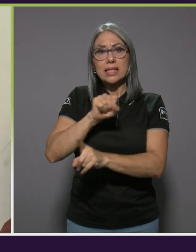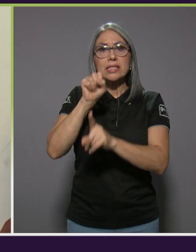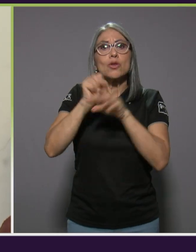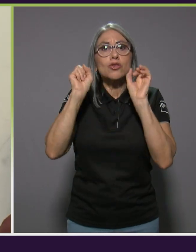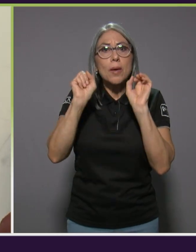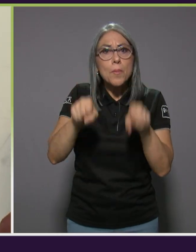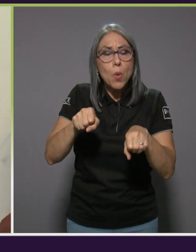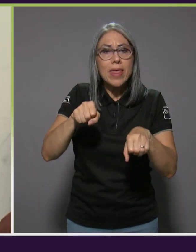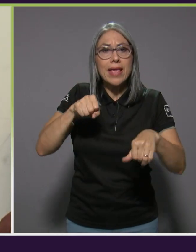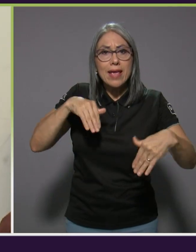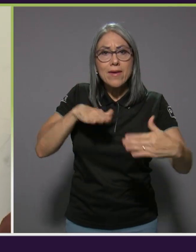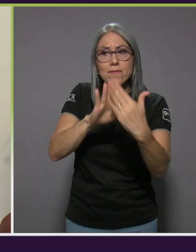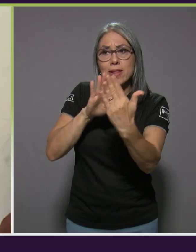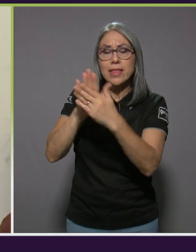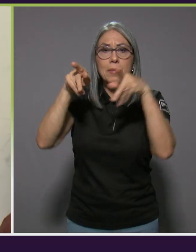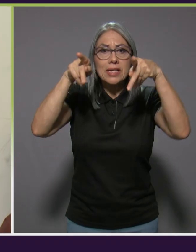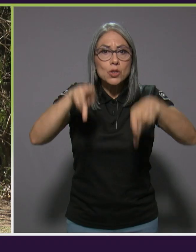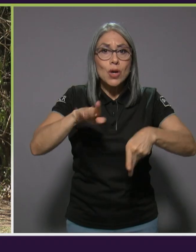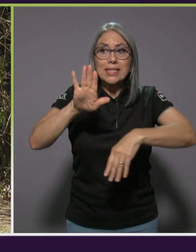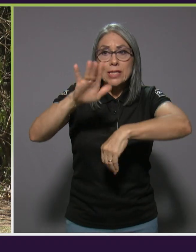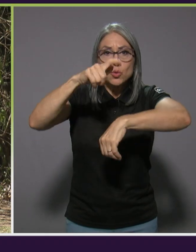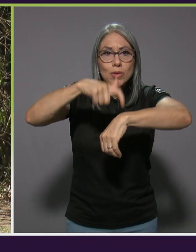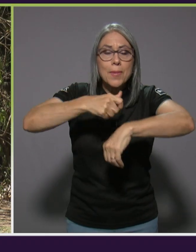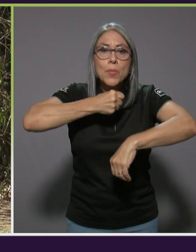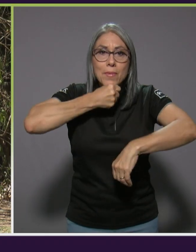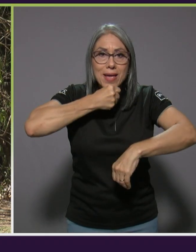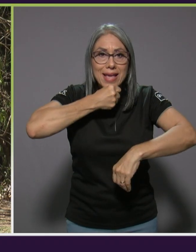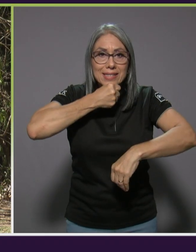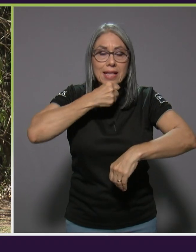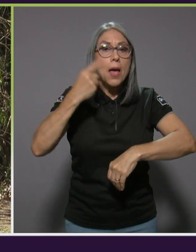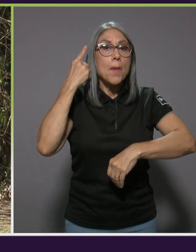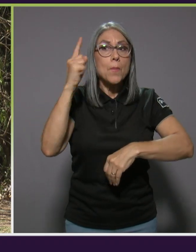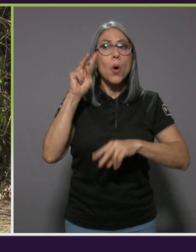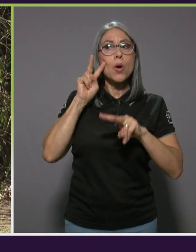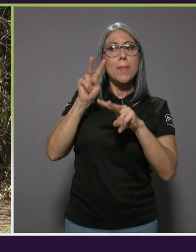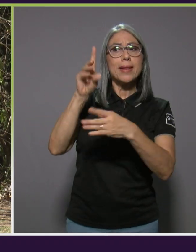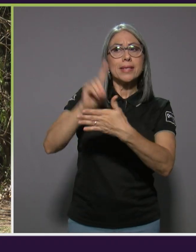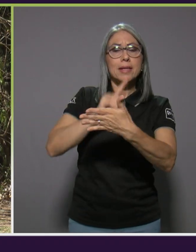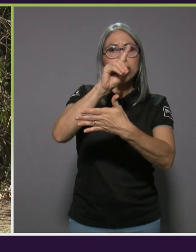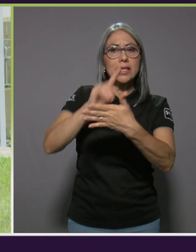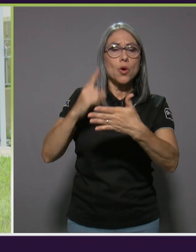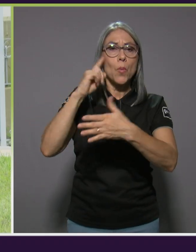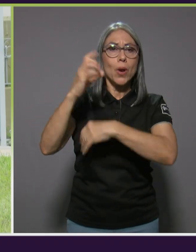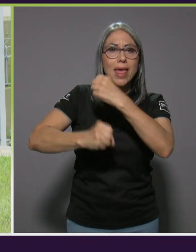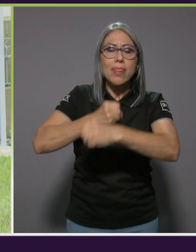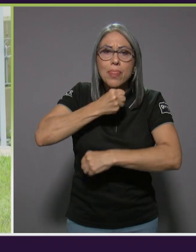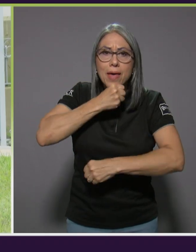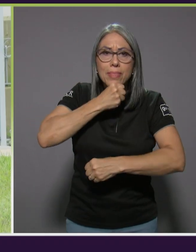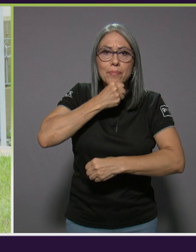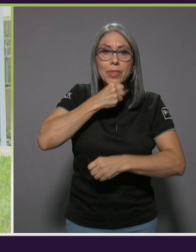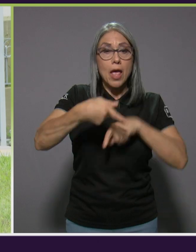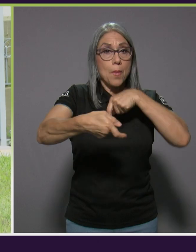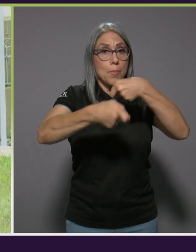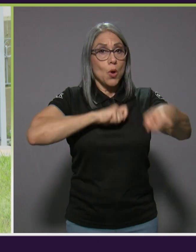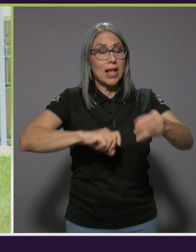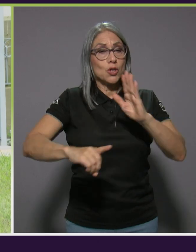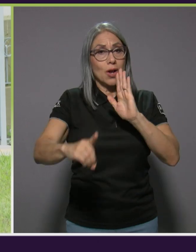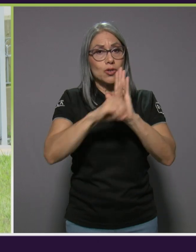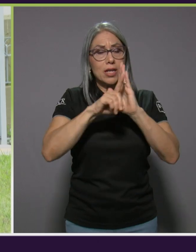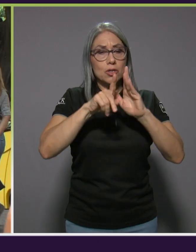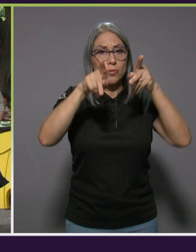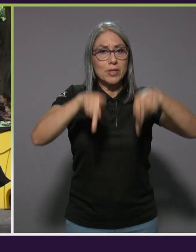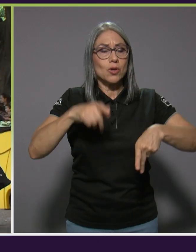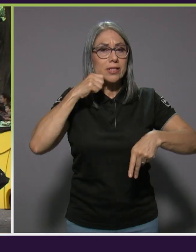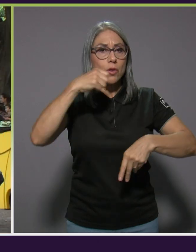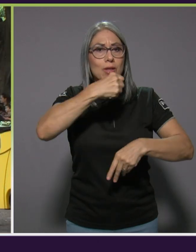enfrentar las personas en la etapa de vejez debido al etarismo. La violación a los derechos de las personas adultas